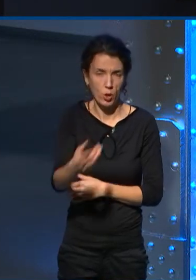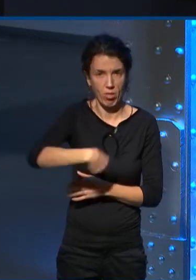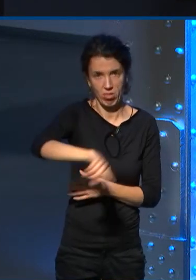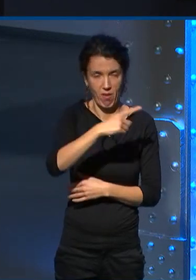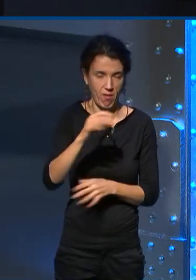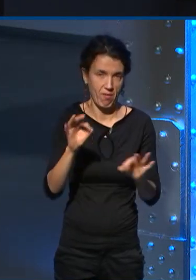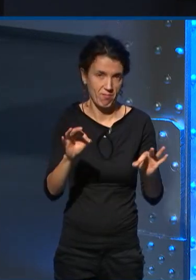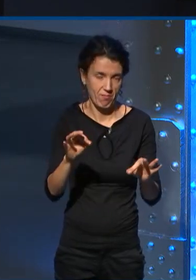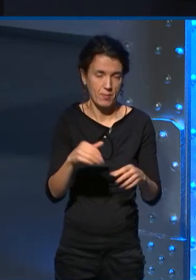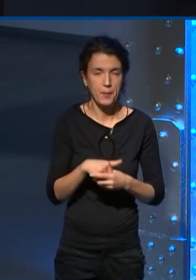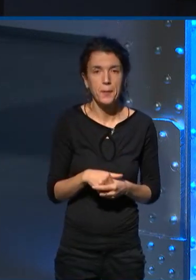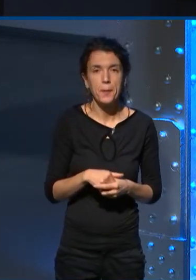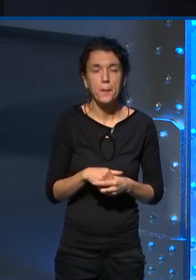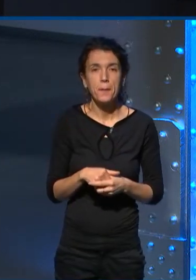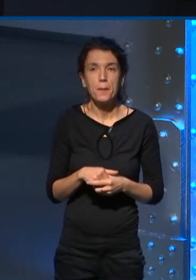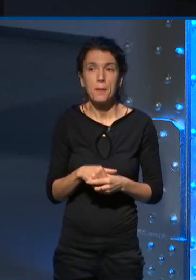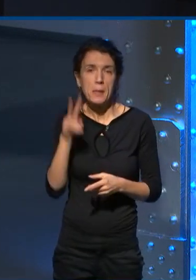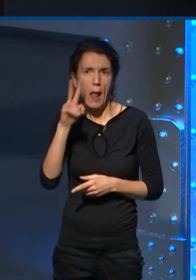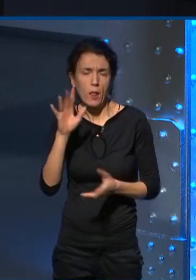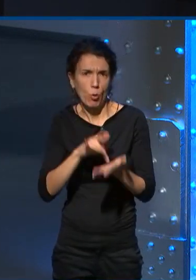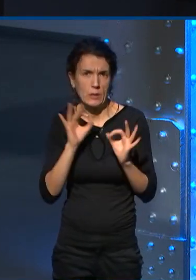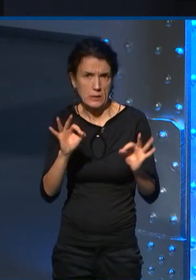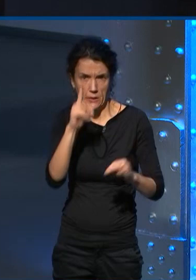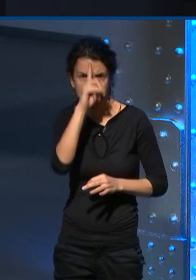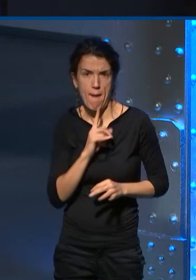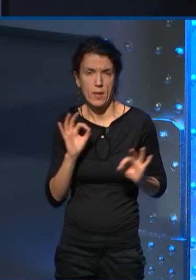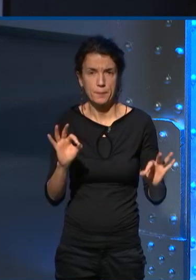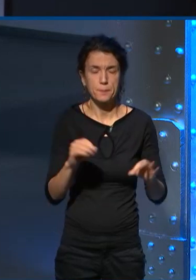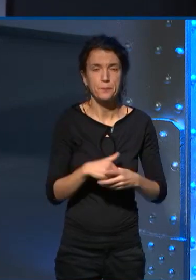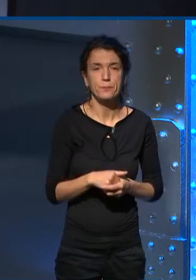ustedes, porque miren lo que pasa.